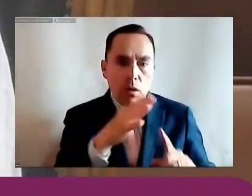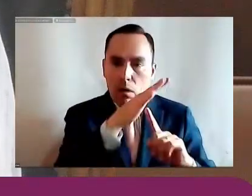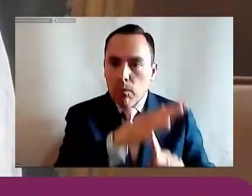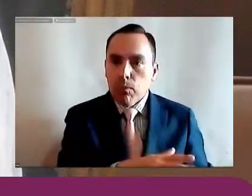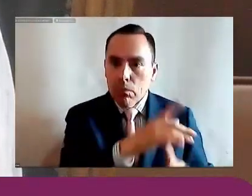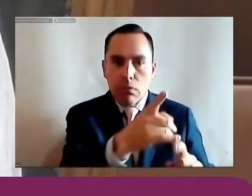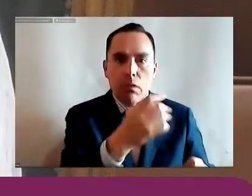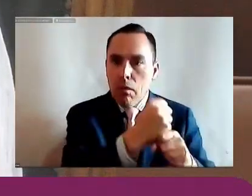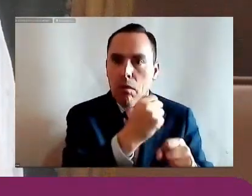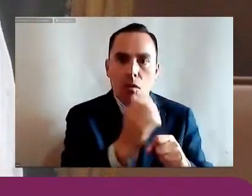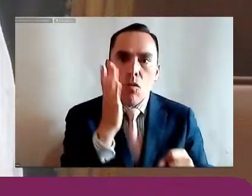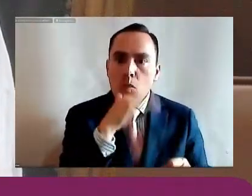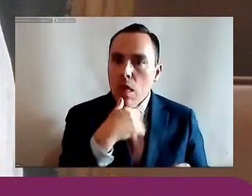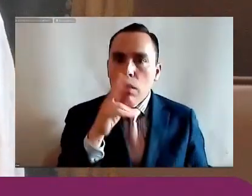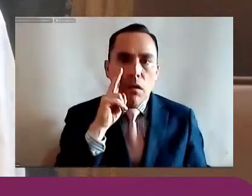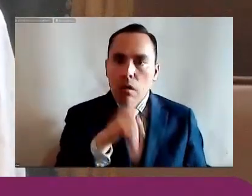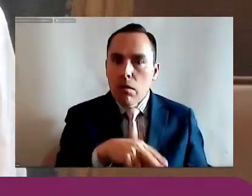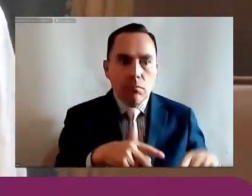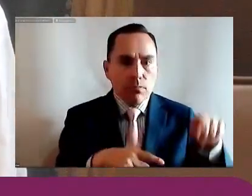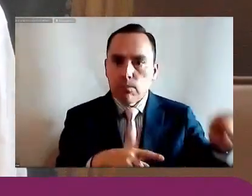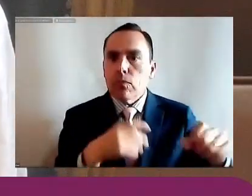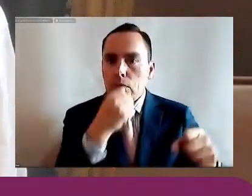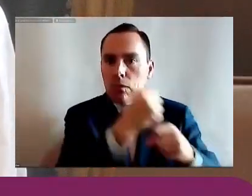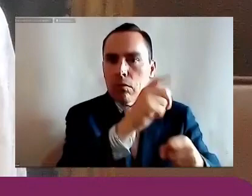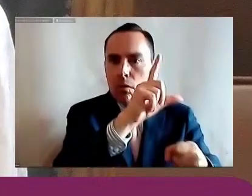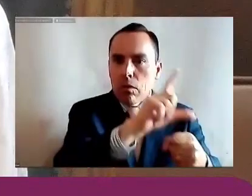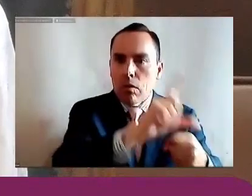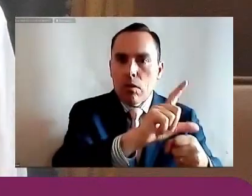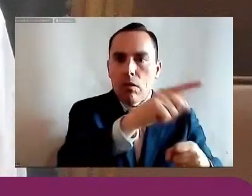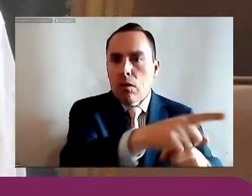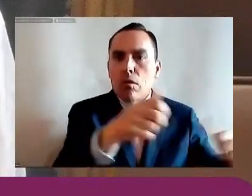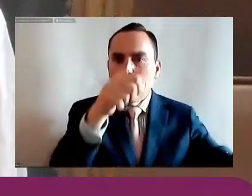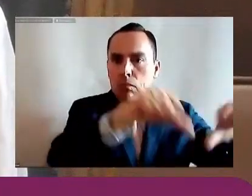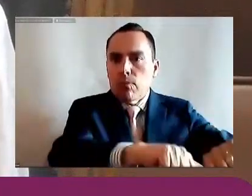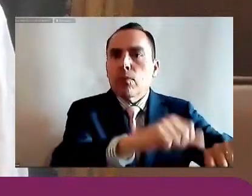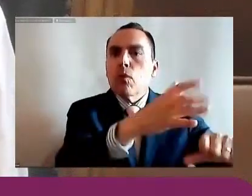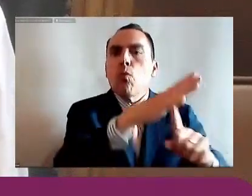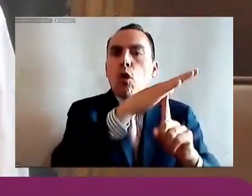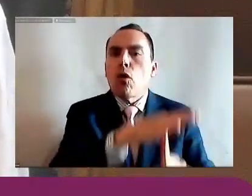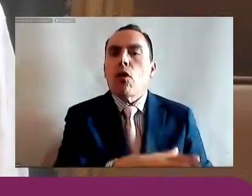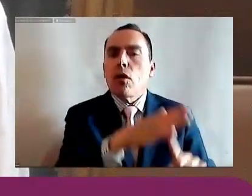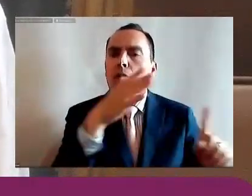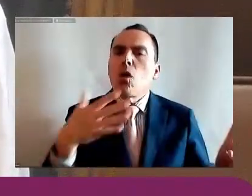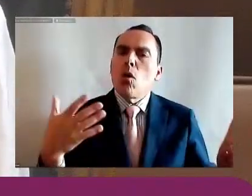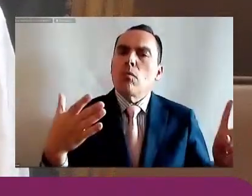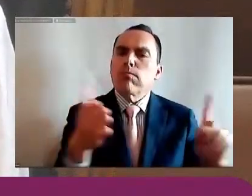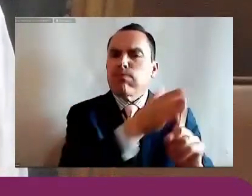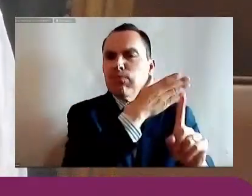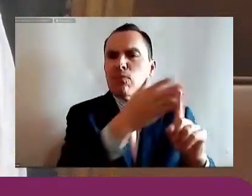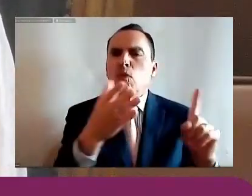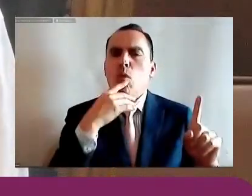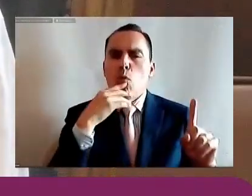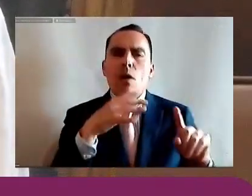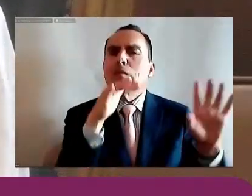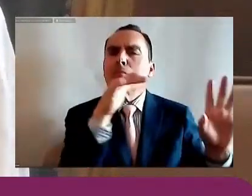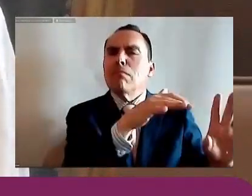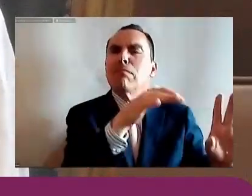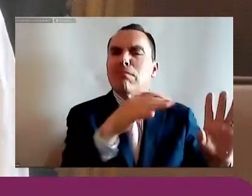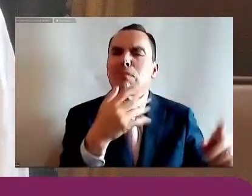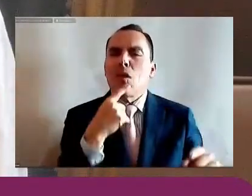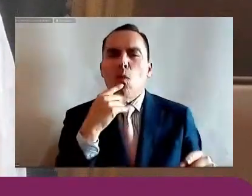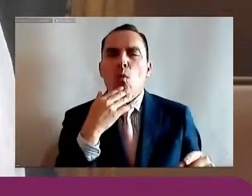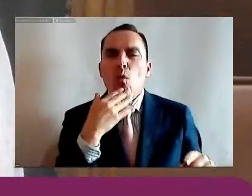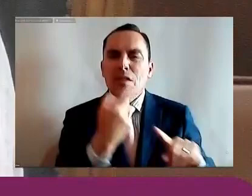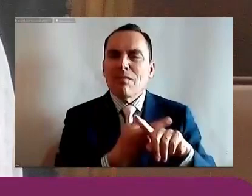e informalidad laboral, condicionante de la discriminación, la violencia y el acoso laboral. Con todo estimo que si